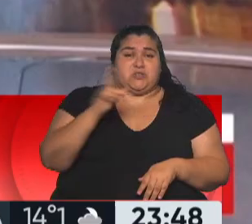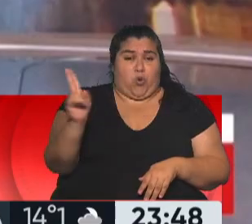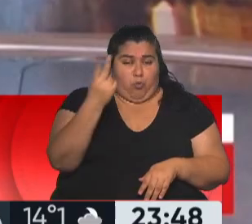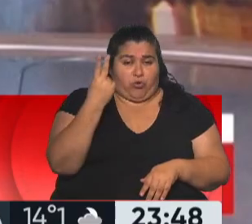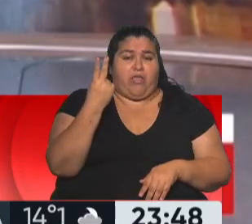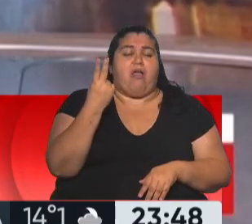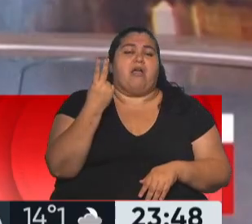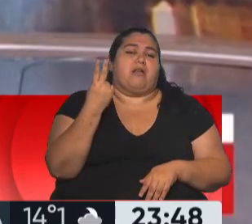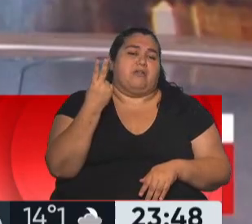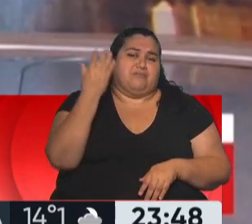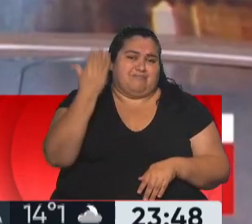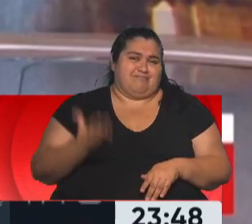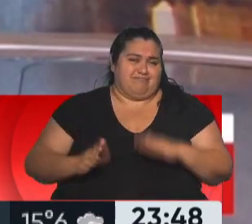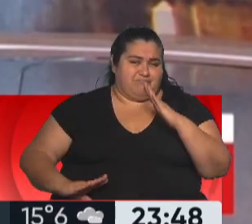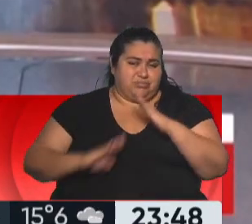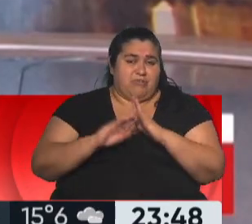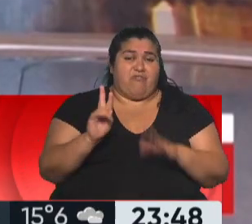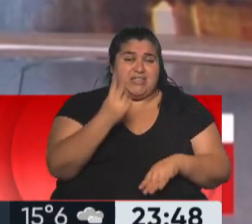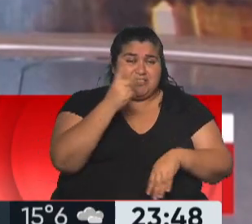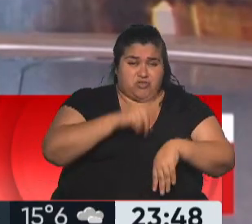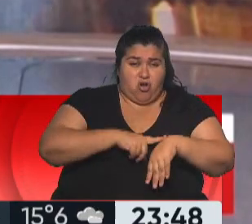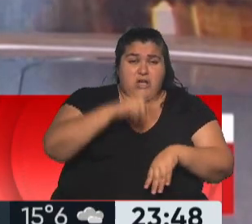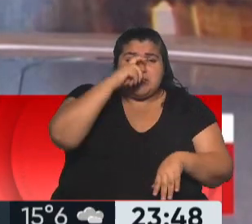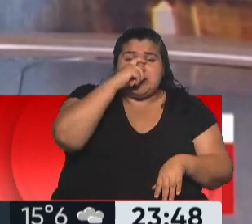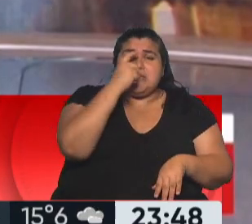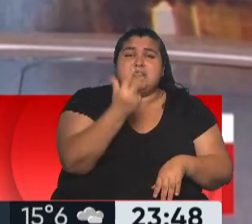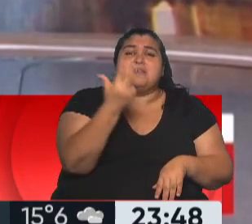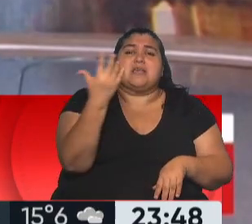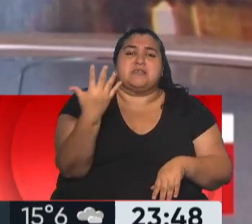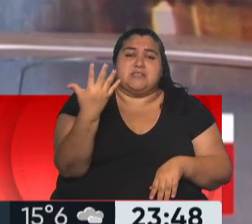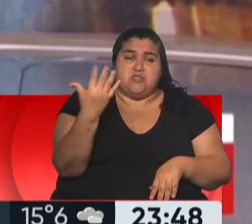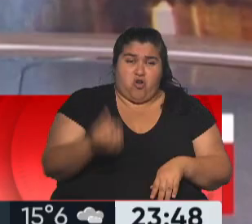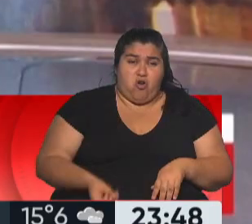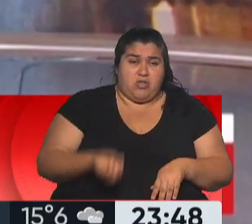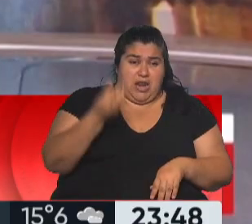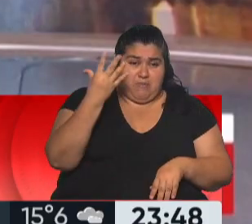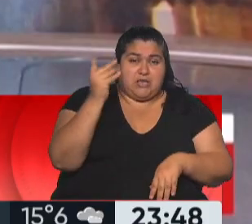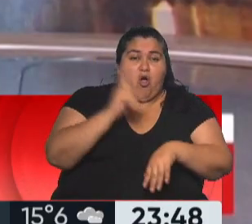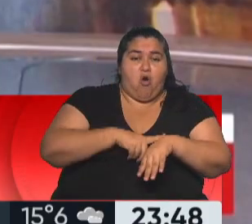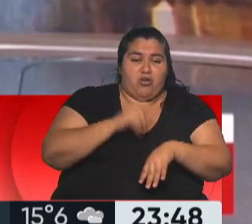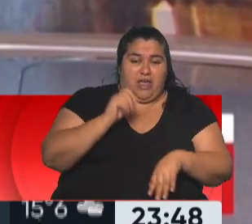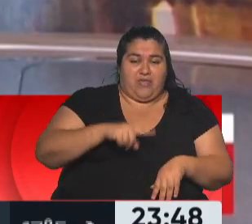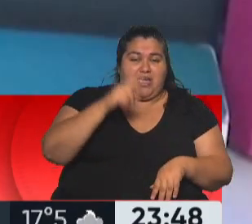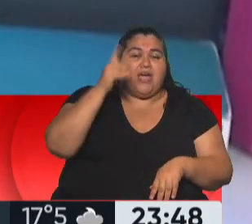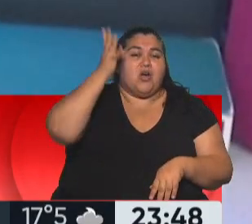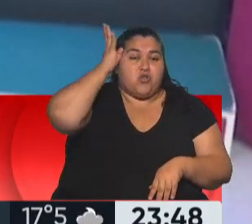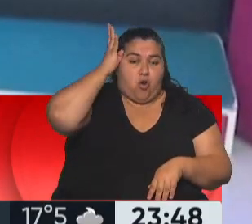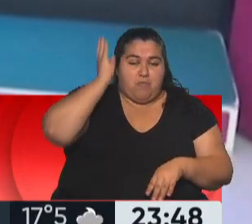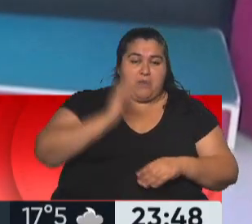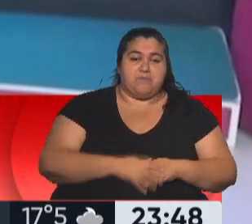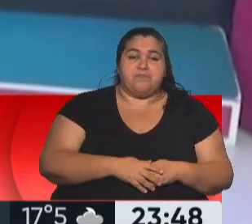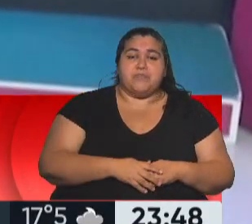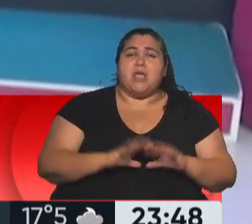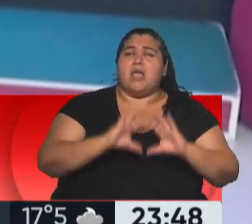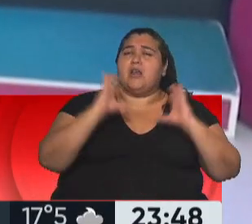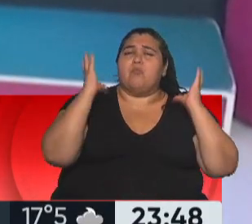sumo pontífice. Falleció a las 7:35 minutos, hora local de Roma. El mundo de